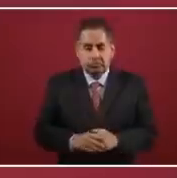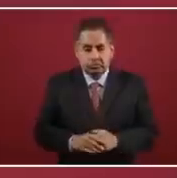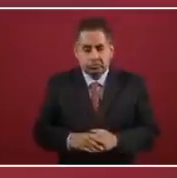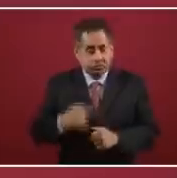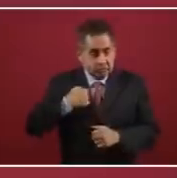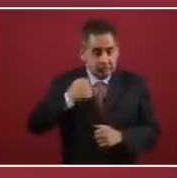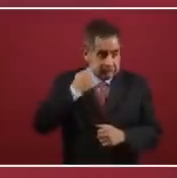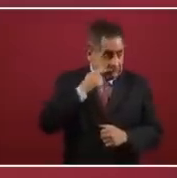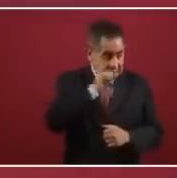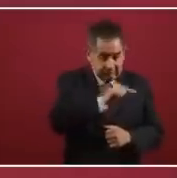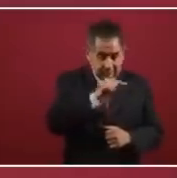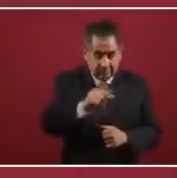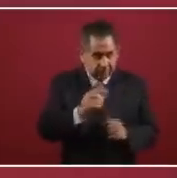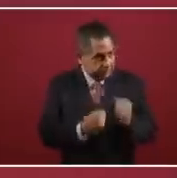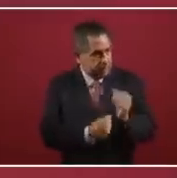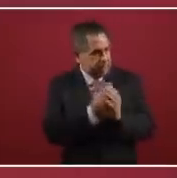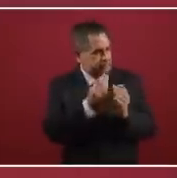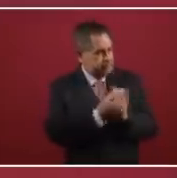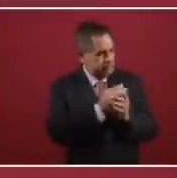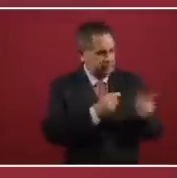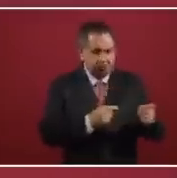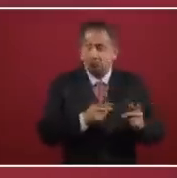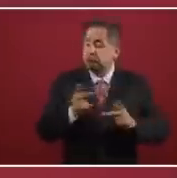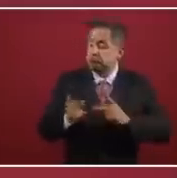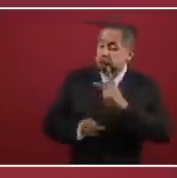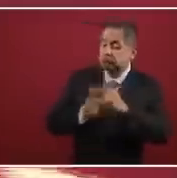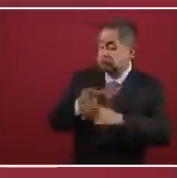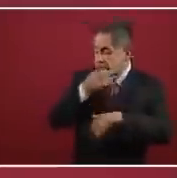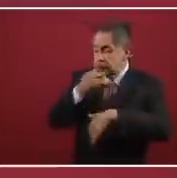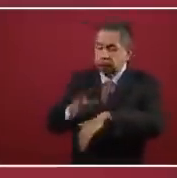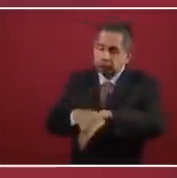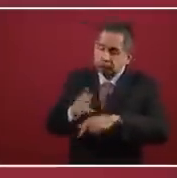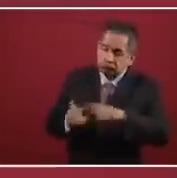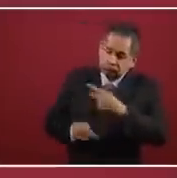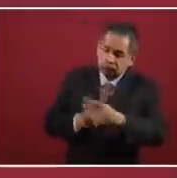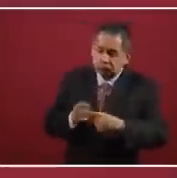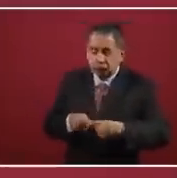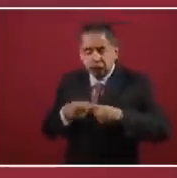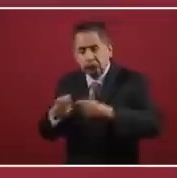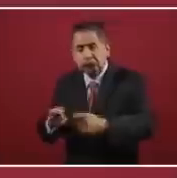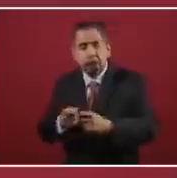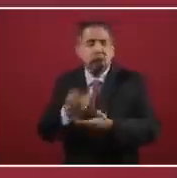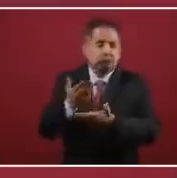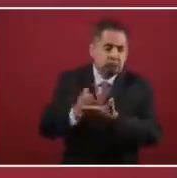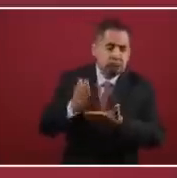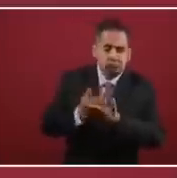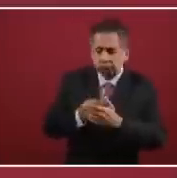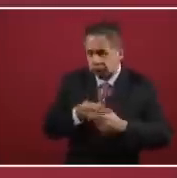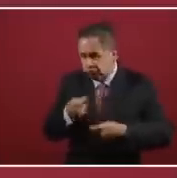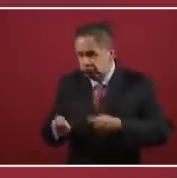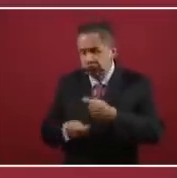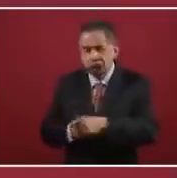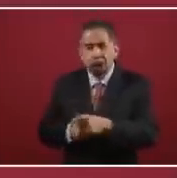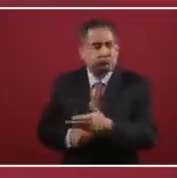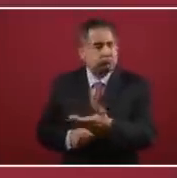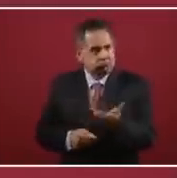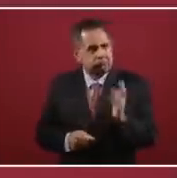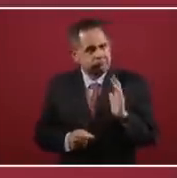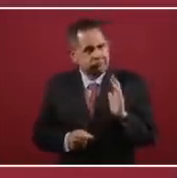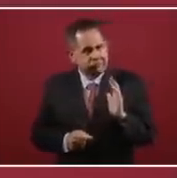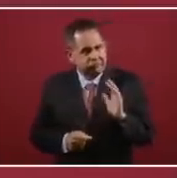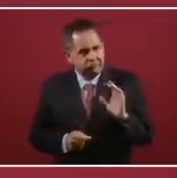día, surgen ofertas que anuncian que los créditos, las tandas, tienen que tener